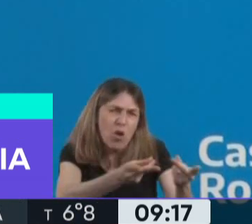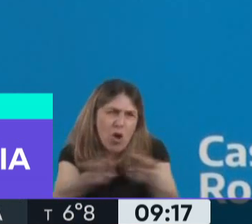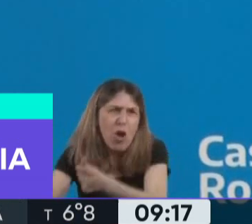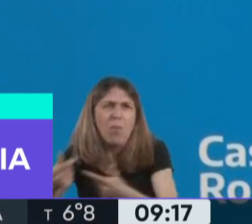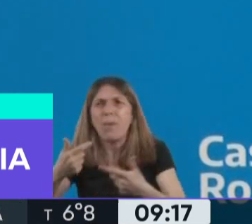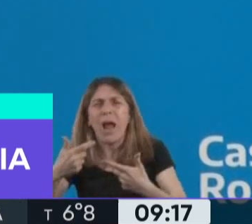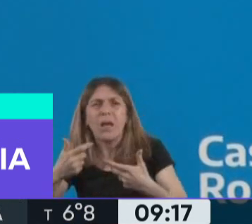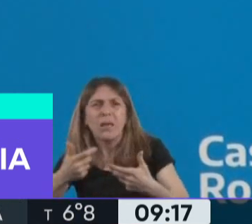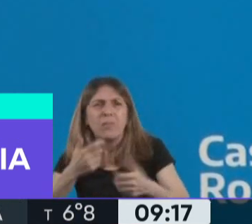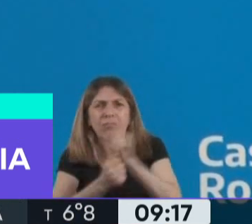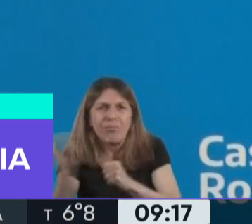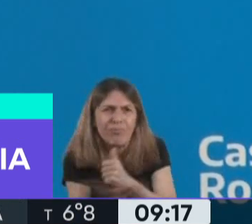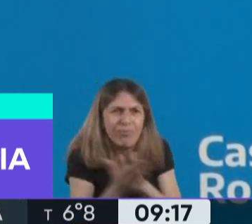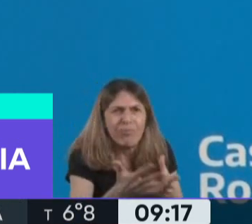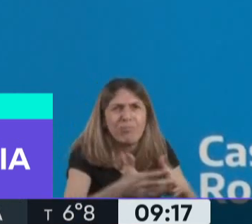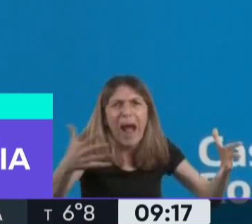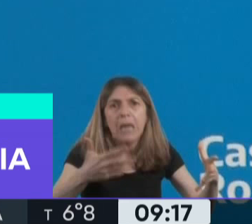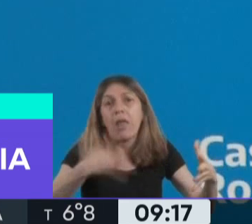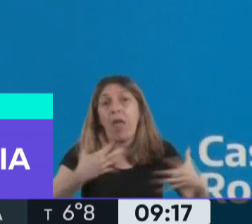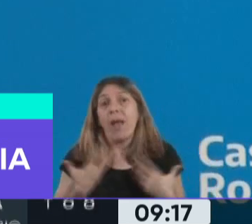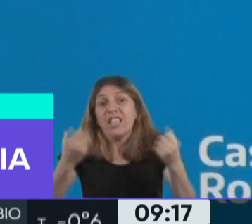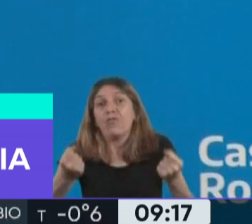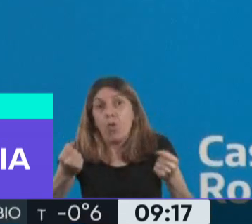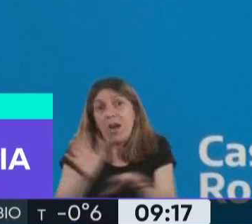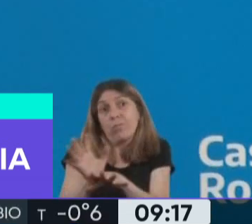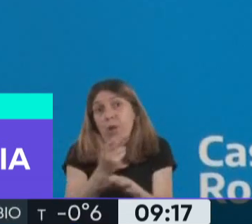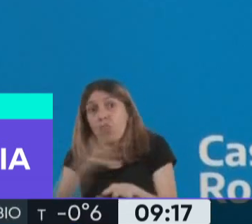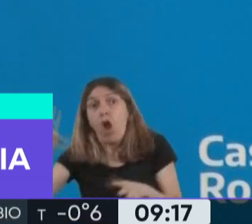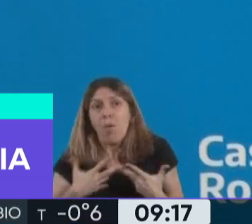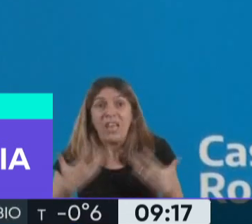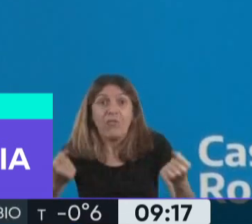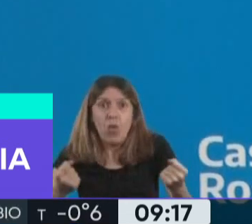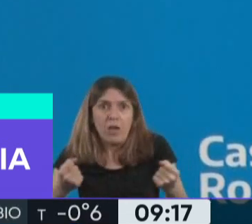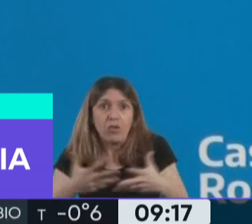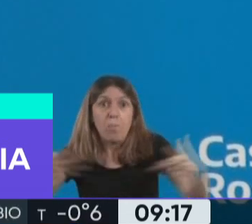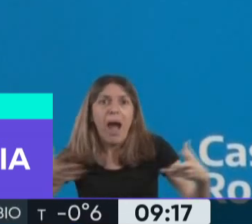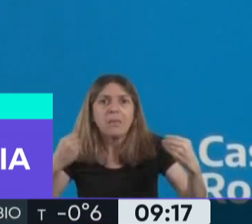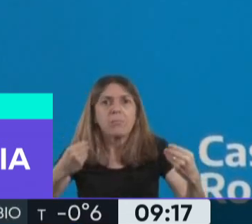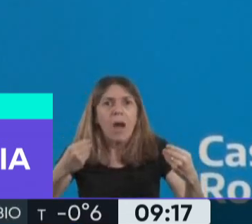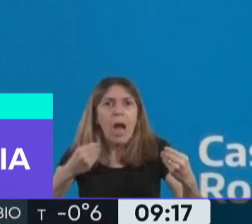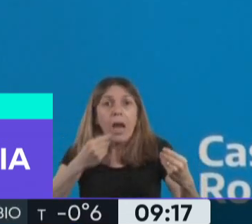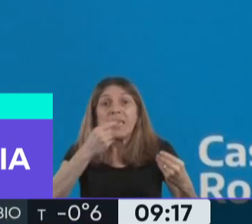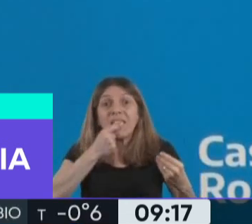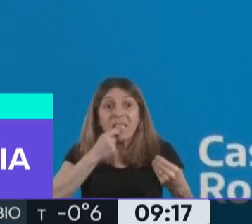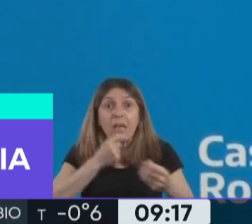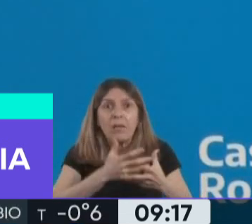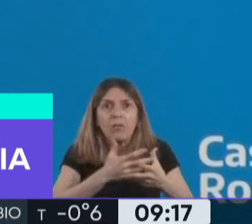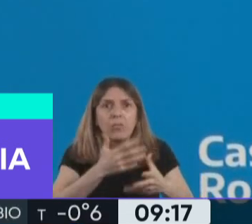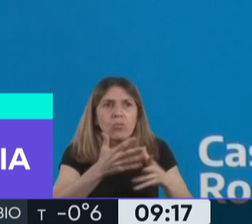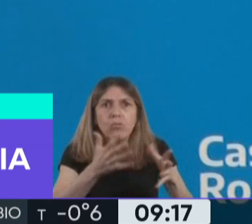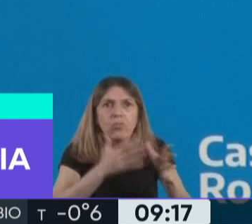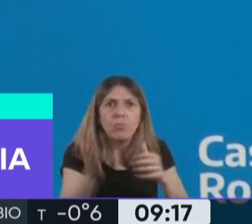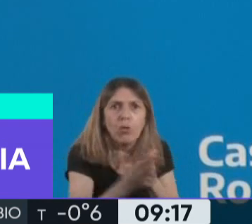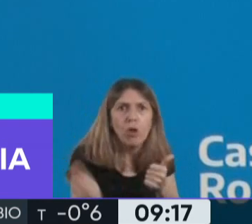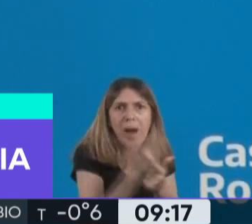mayor reactivación, hay que poner doblemente esfuerzos para que esas expectativas, digamos, no se trasladen también a los precios. Por eso el programa